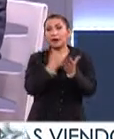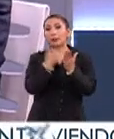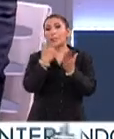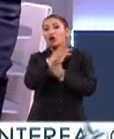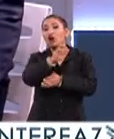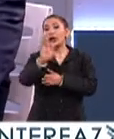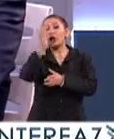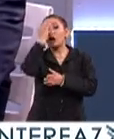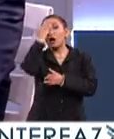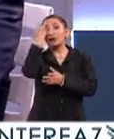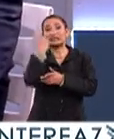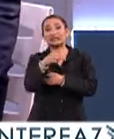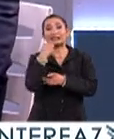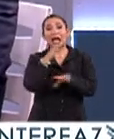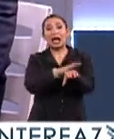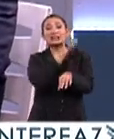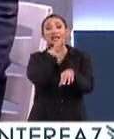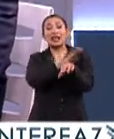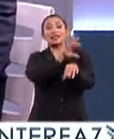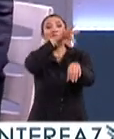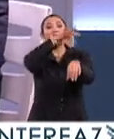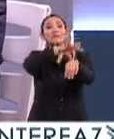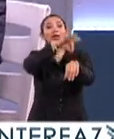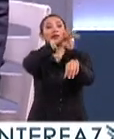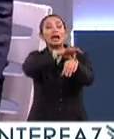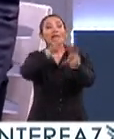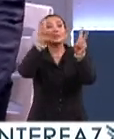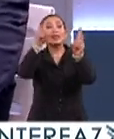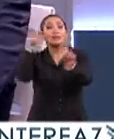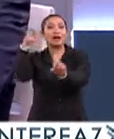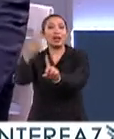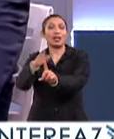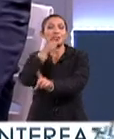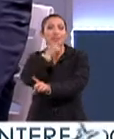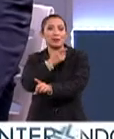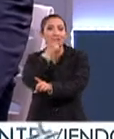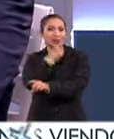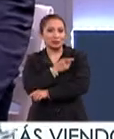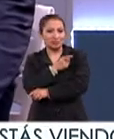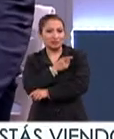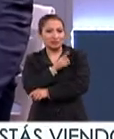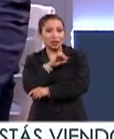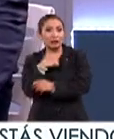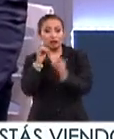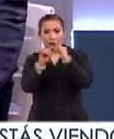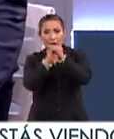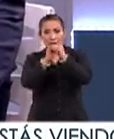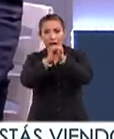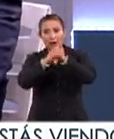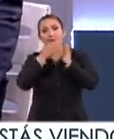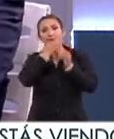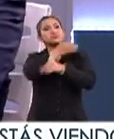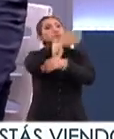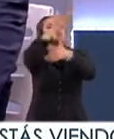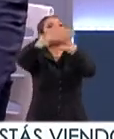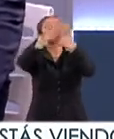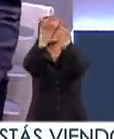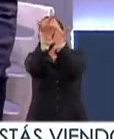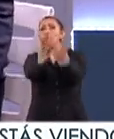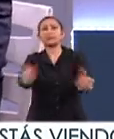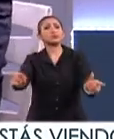el reconocimiento se llama Excelencia Médica y el tema es diabetes. Entonces se abre la página de internet, una convocatoria